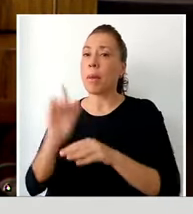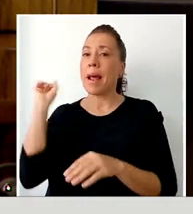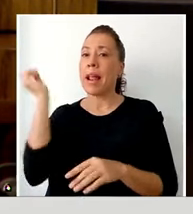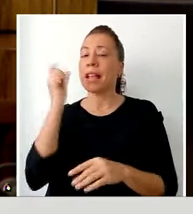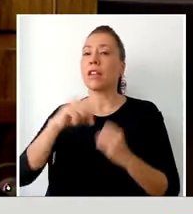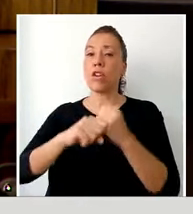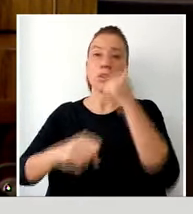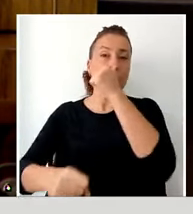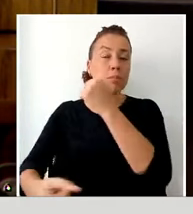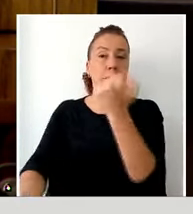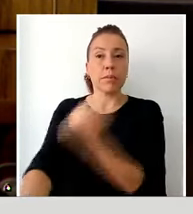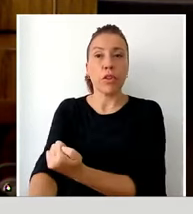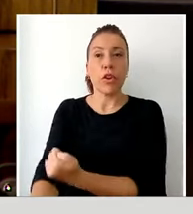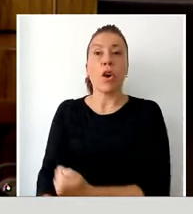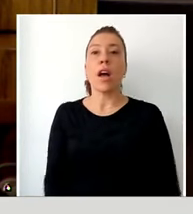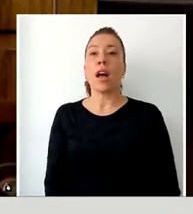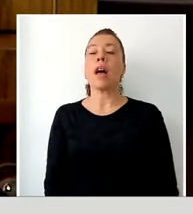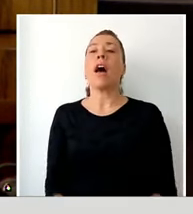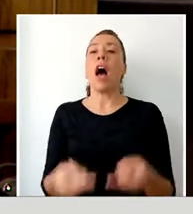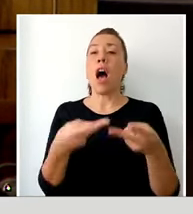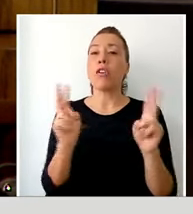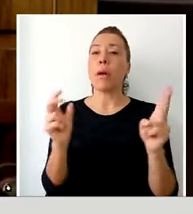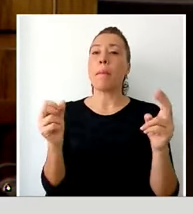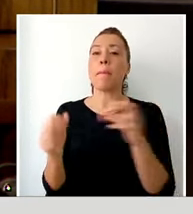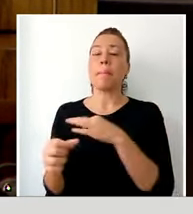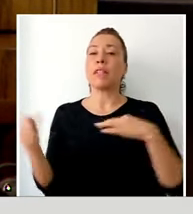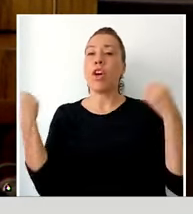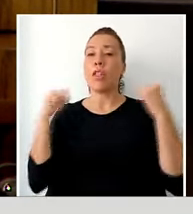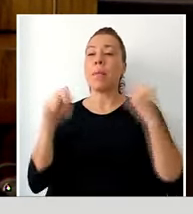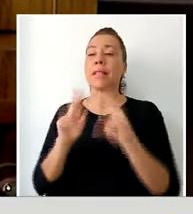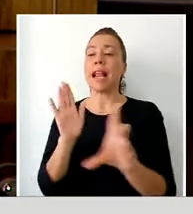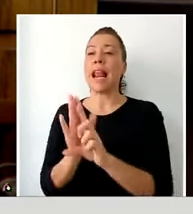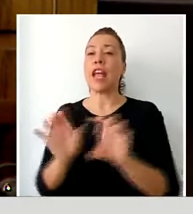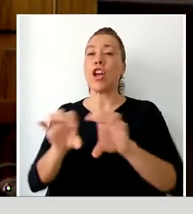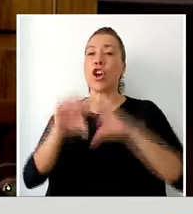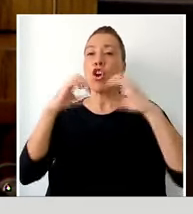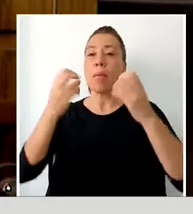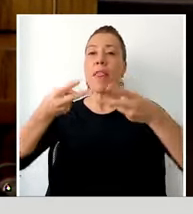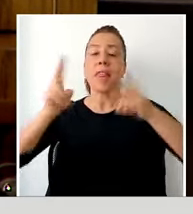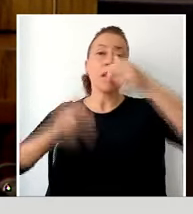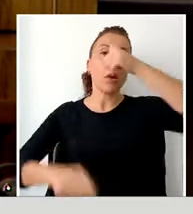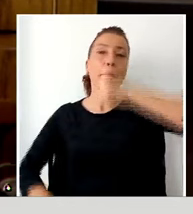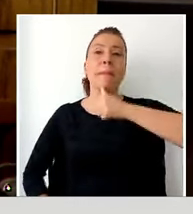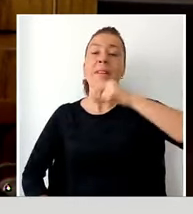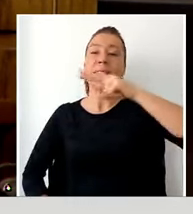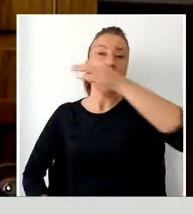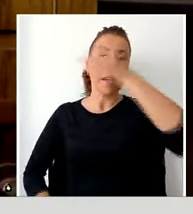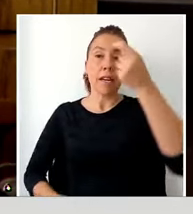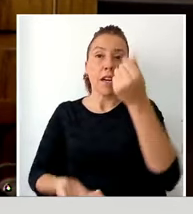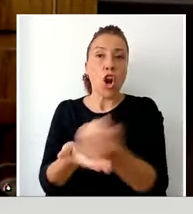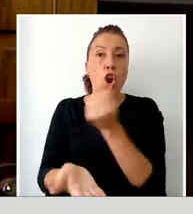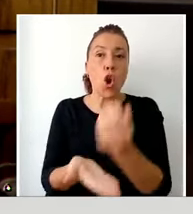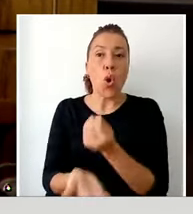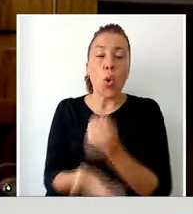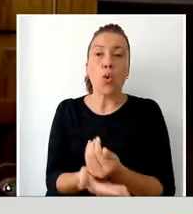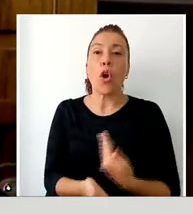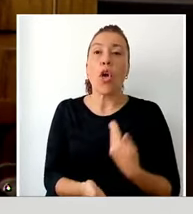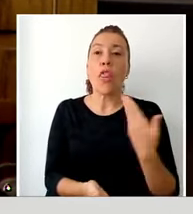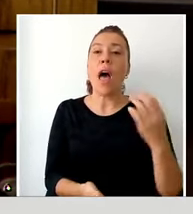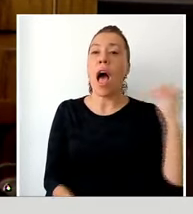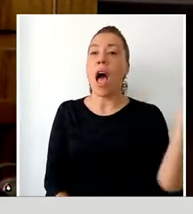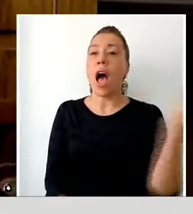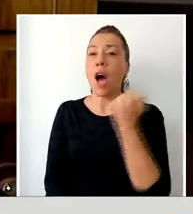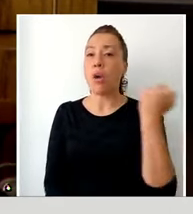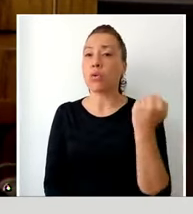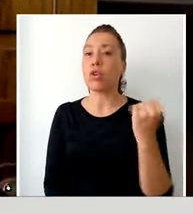facultando al Ministerio del deporte para crear por ley una corporación de derecho privado sin fines de lucro dotándola de autonomía e independencia